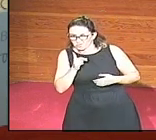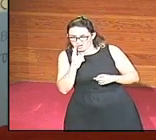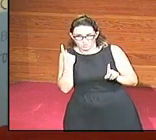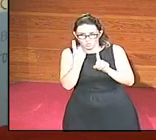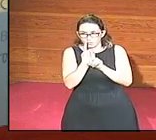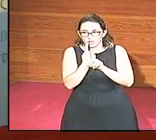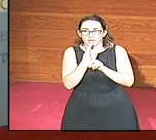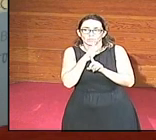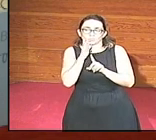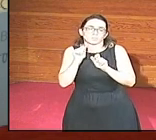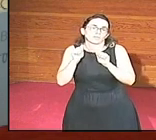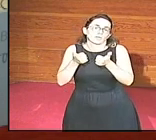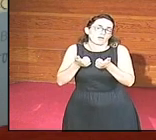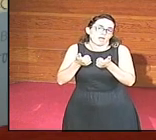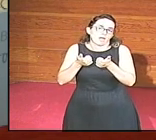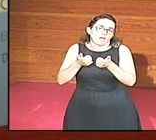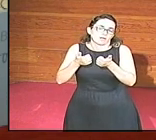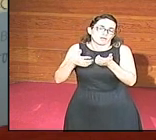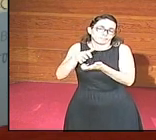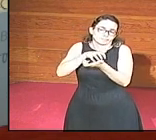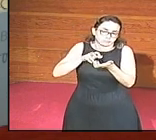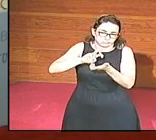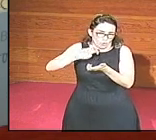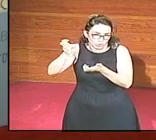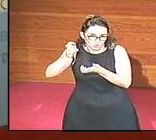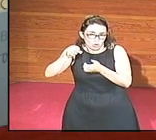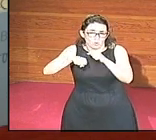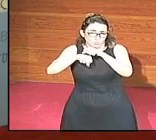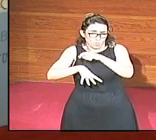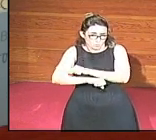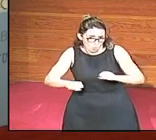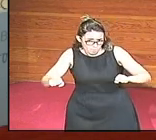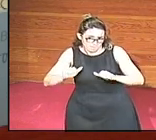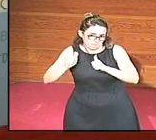pues empiezan otras historias en el Donbass. Yo cuando